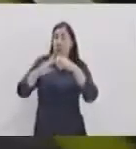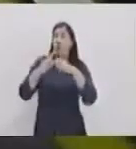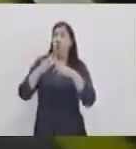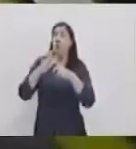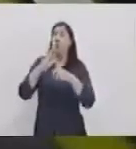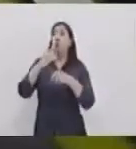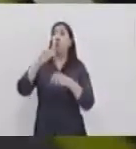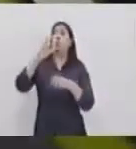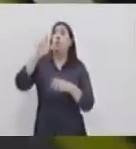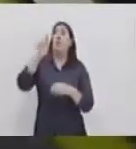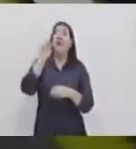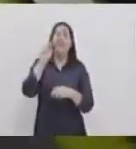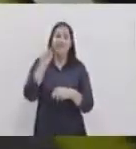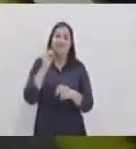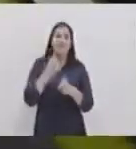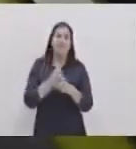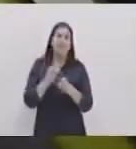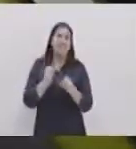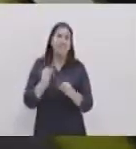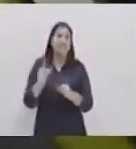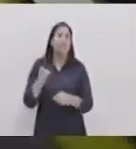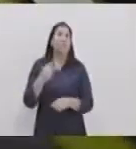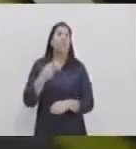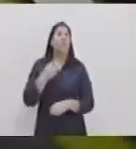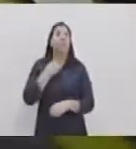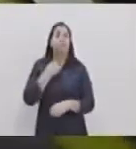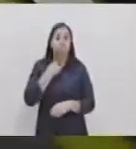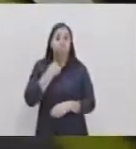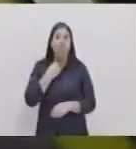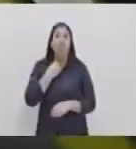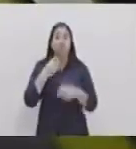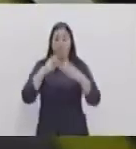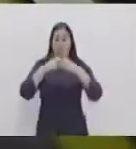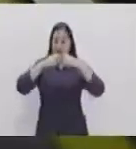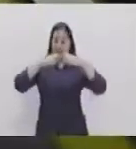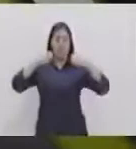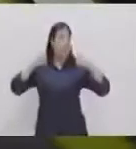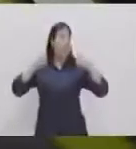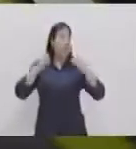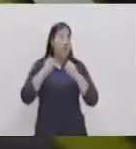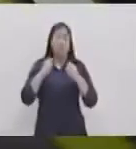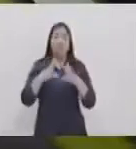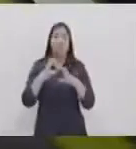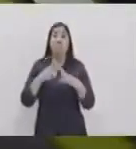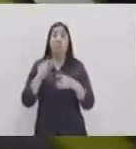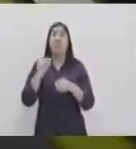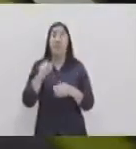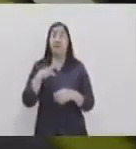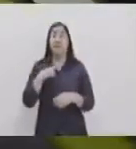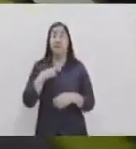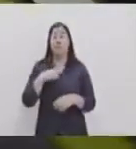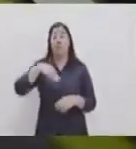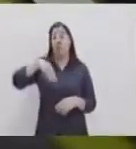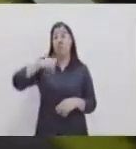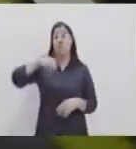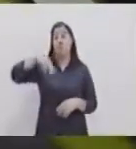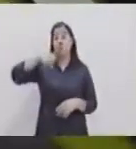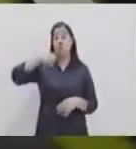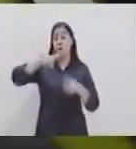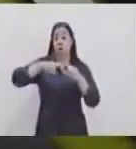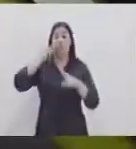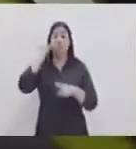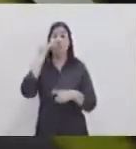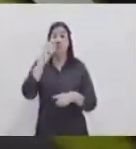mito que resulta de esa reacción está dotado de mucho monóxido de